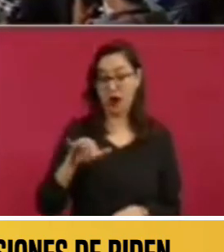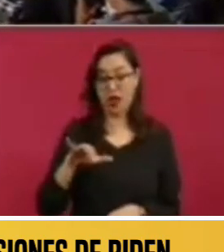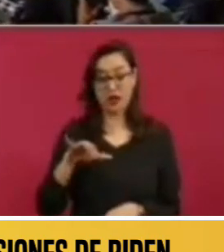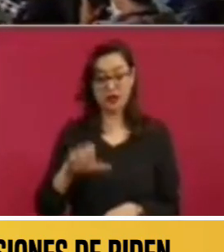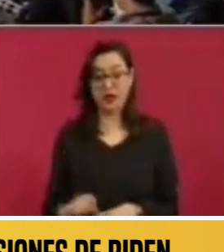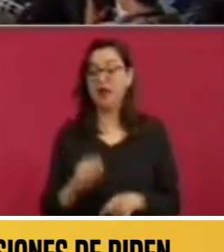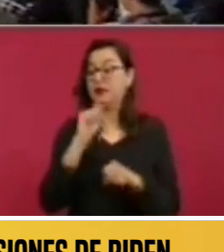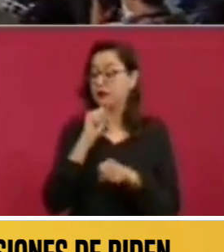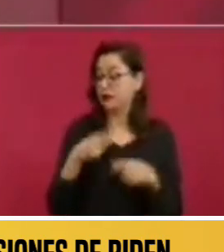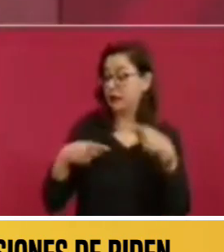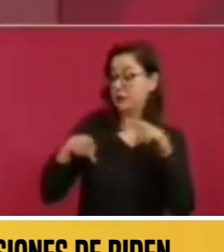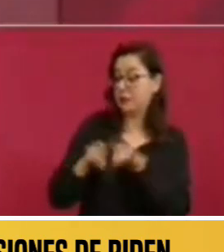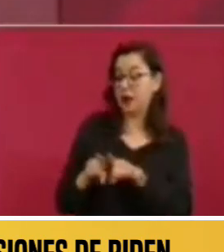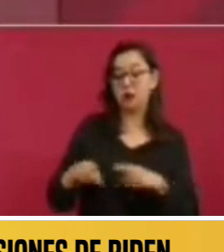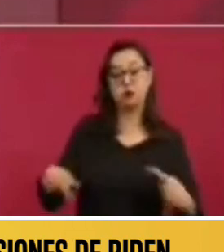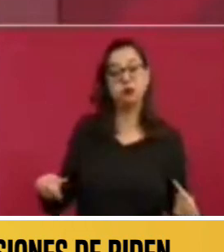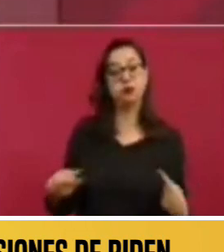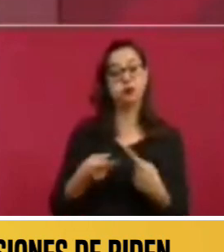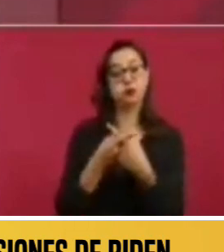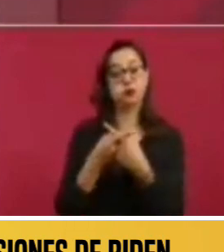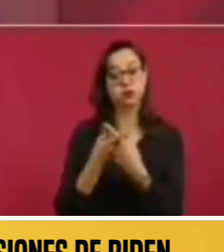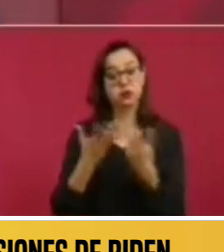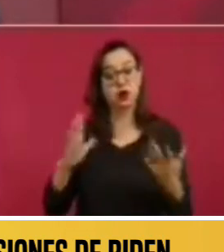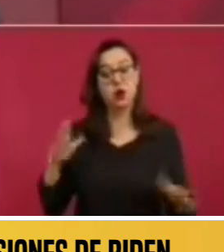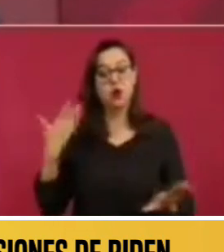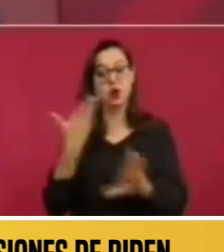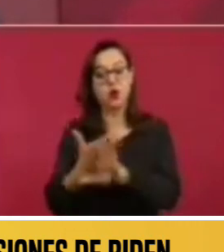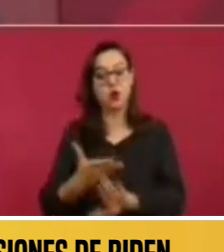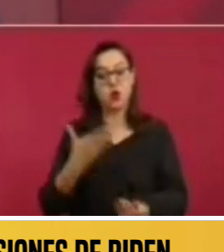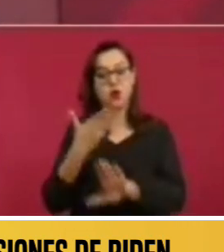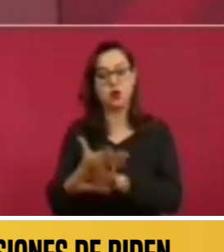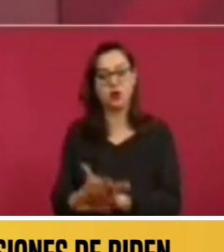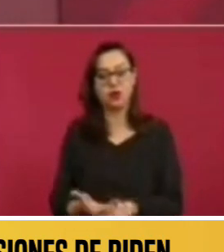Entonces, ojalá y pues